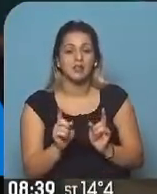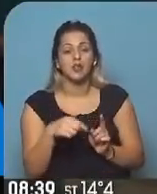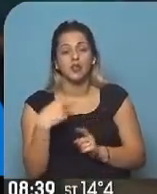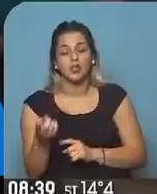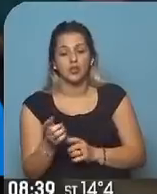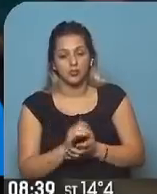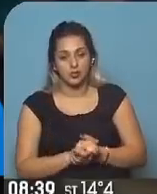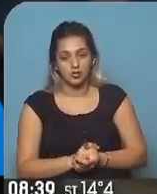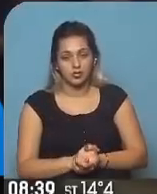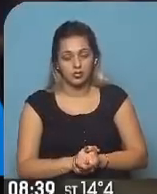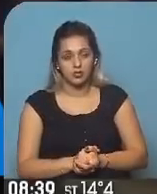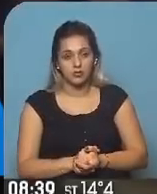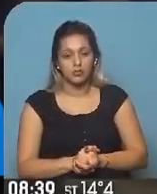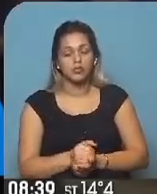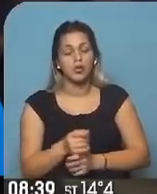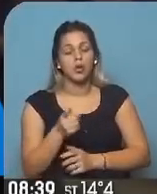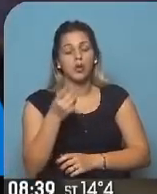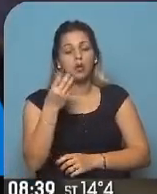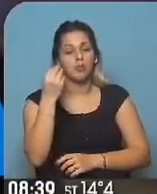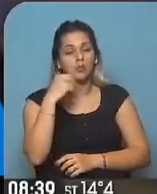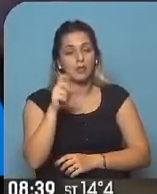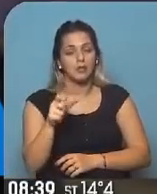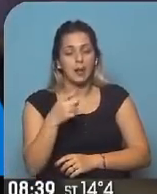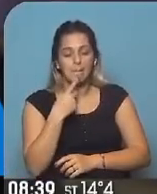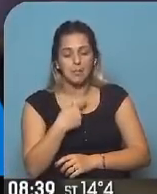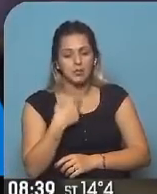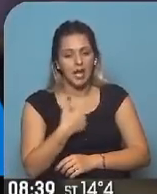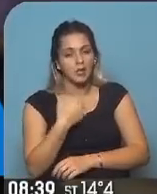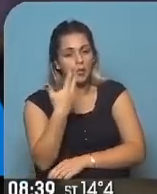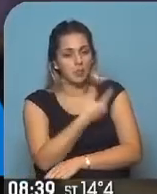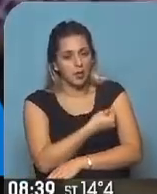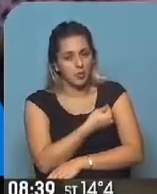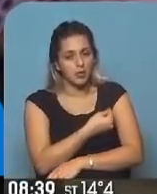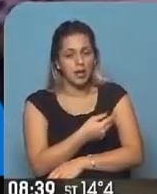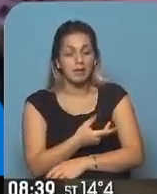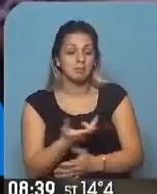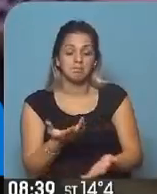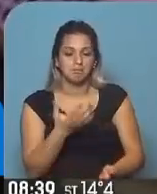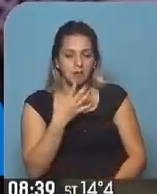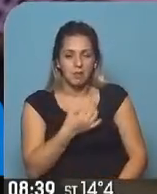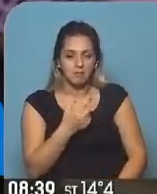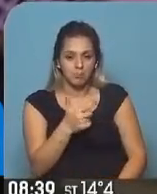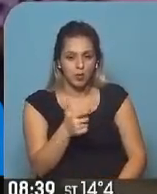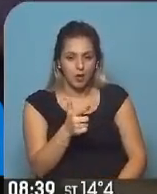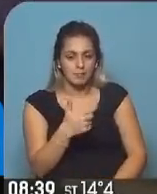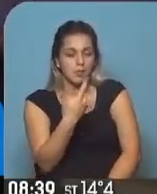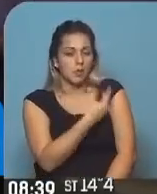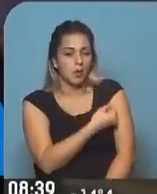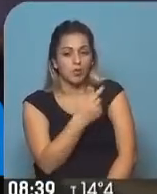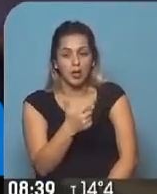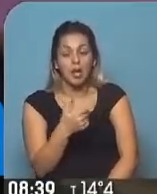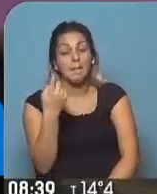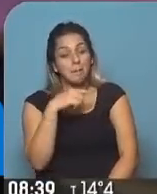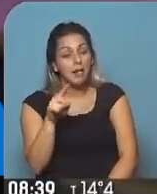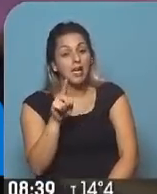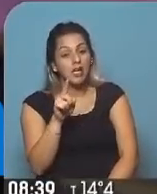lado, muchos me han preguntado si hay una vacuna. Sí. Y la verdad que no hay una vacuna. Pero lo